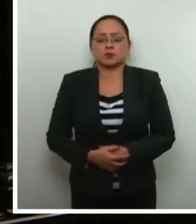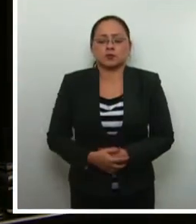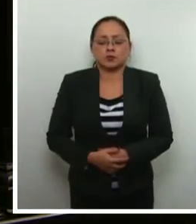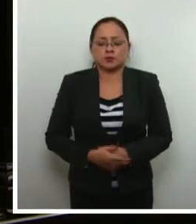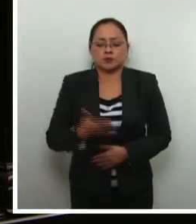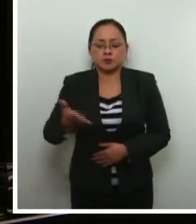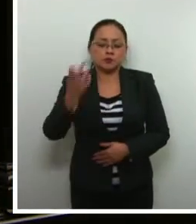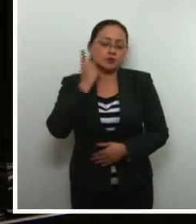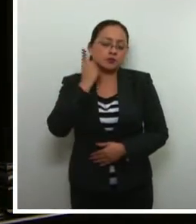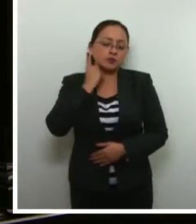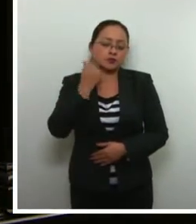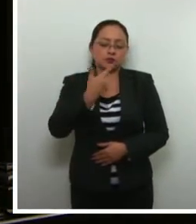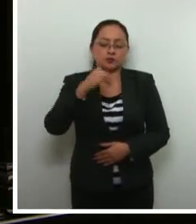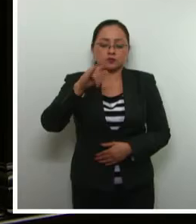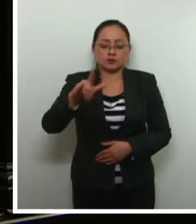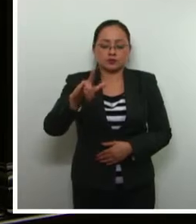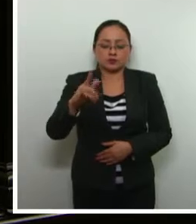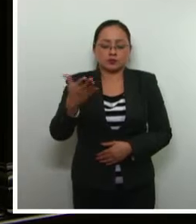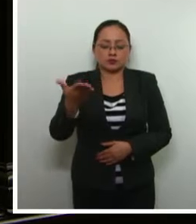Gil.